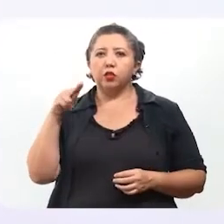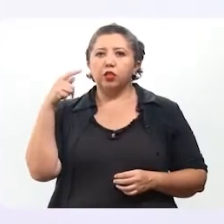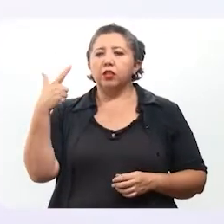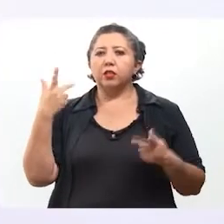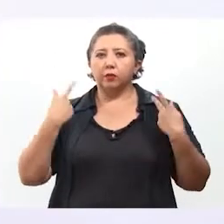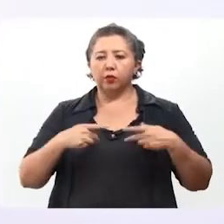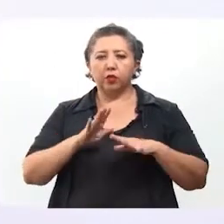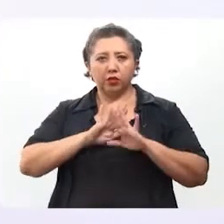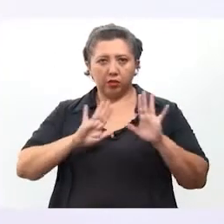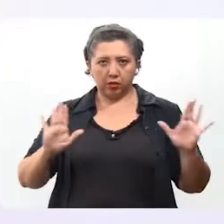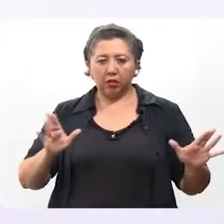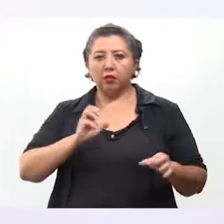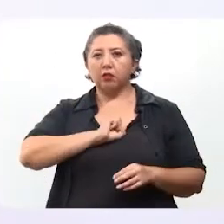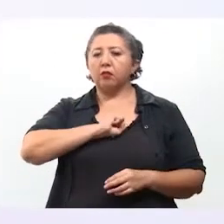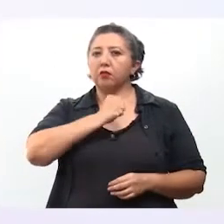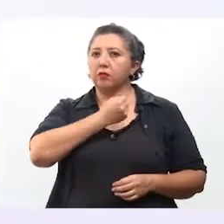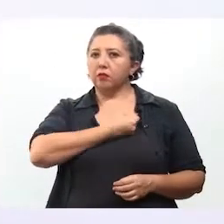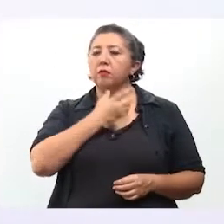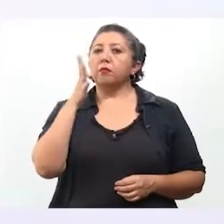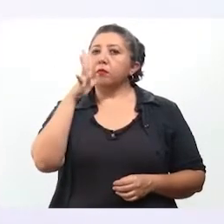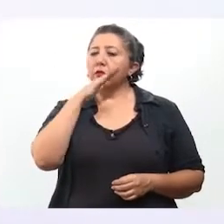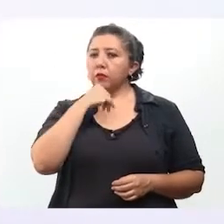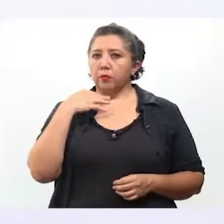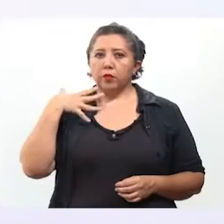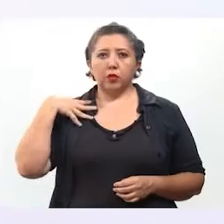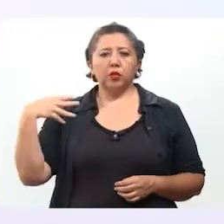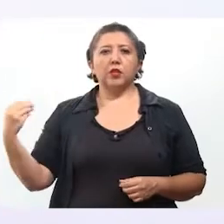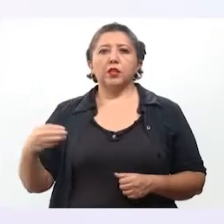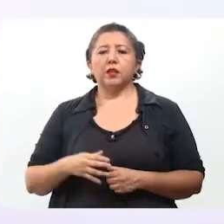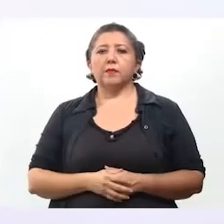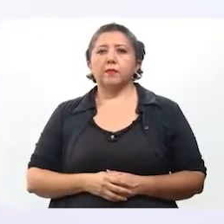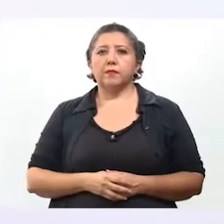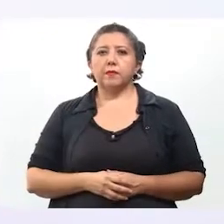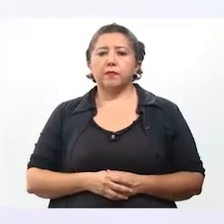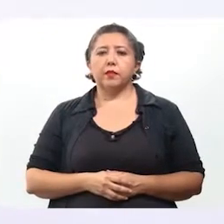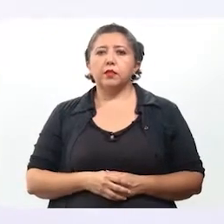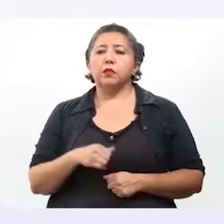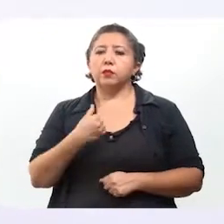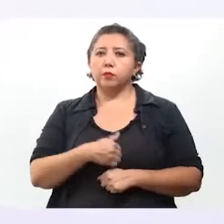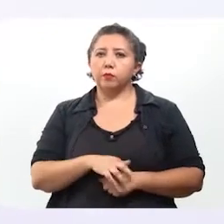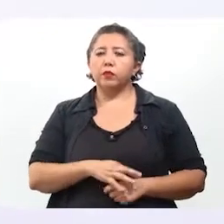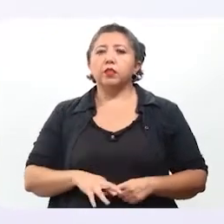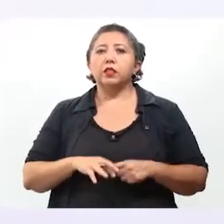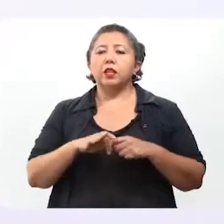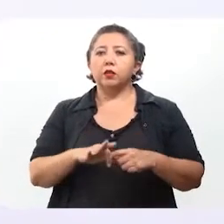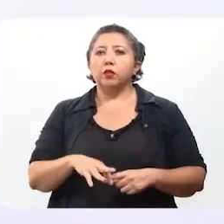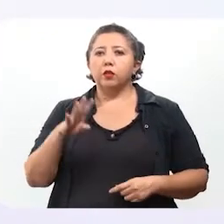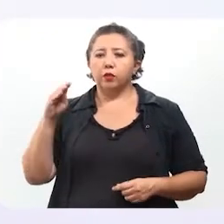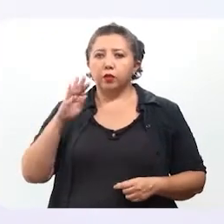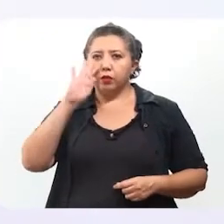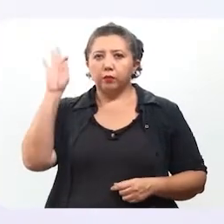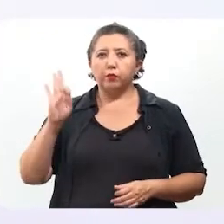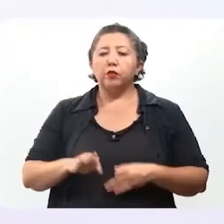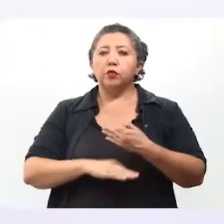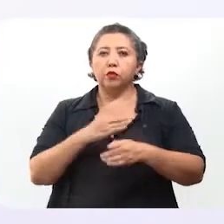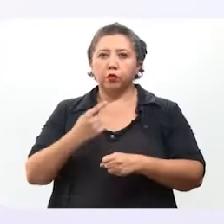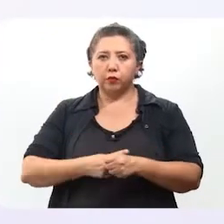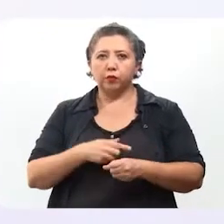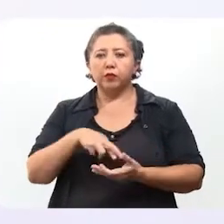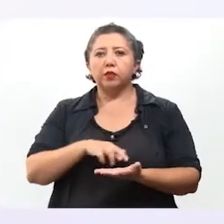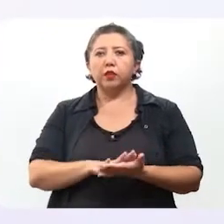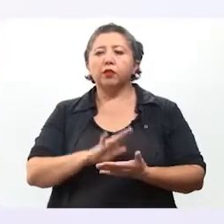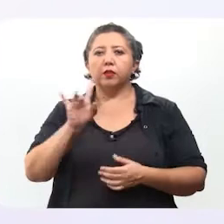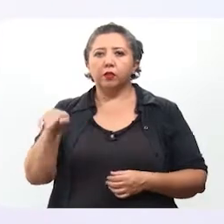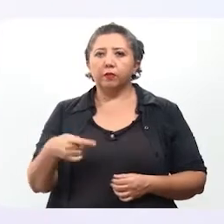69.387 pacientes ya se recuperaron, no presentan síntomas ni pueden contagiar. Esta cifra representa el 90% del total de